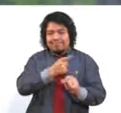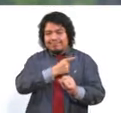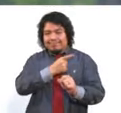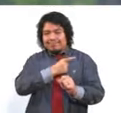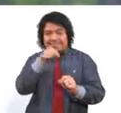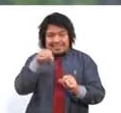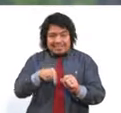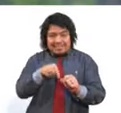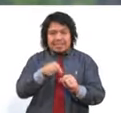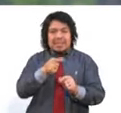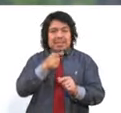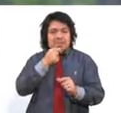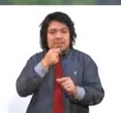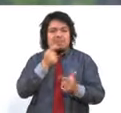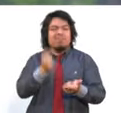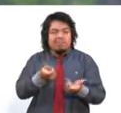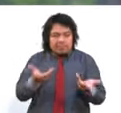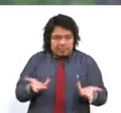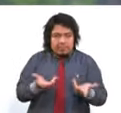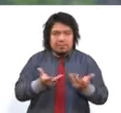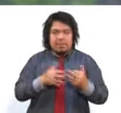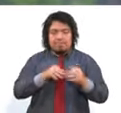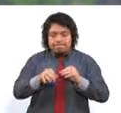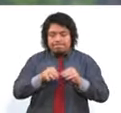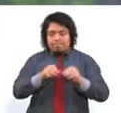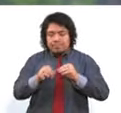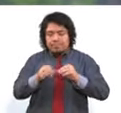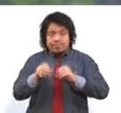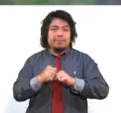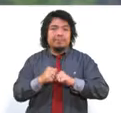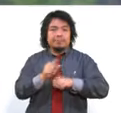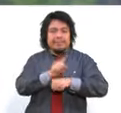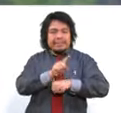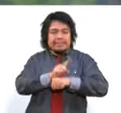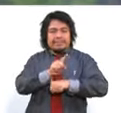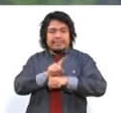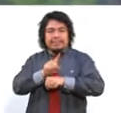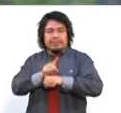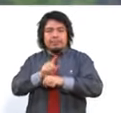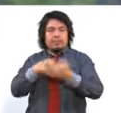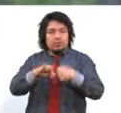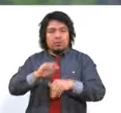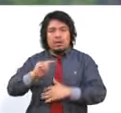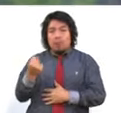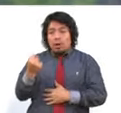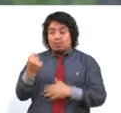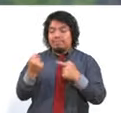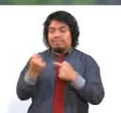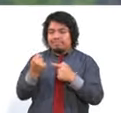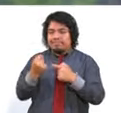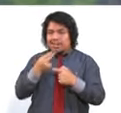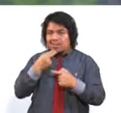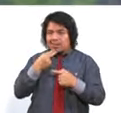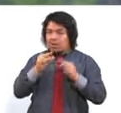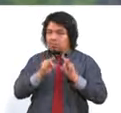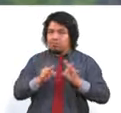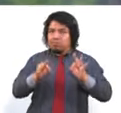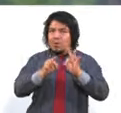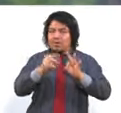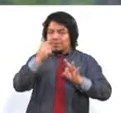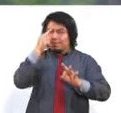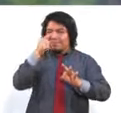esto significa trabajar día con día para hacer de las nuevas tecnologías una herramienta